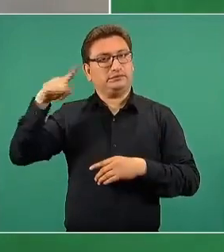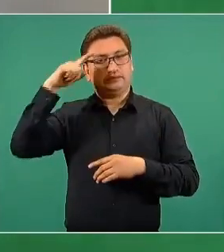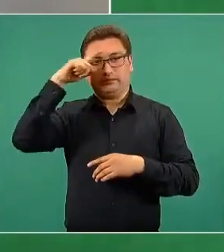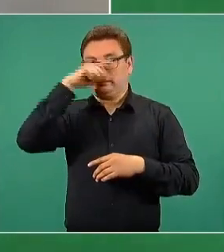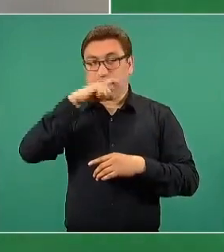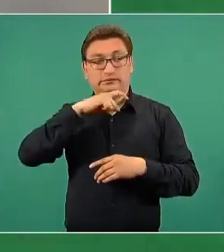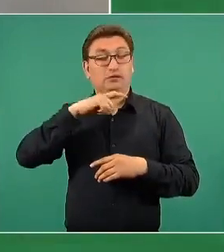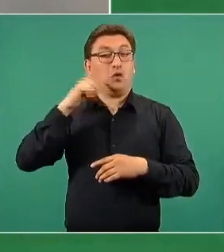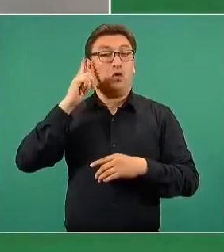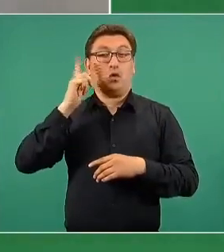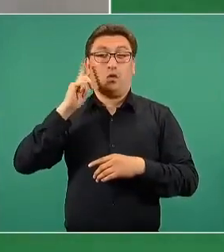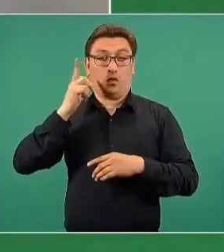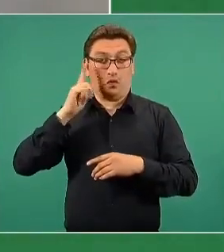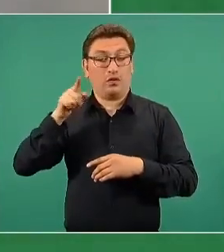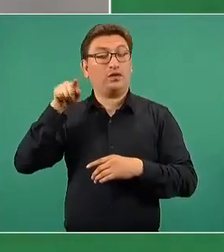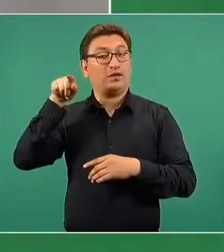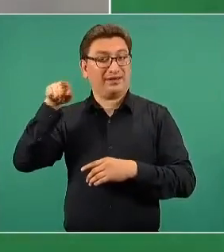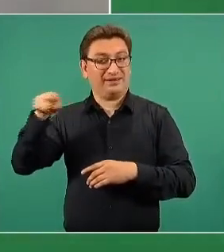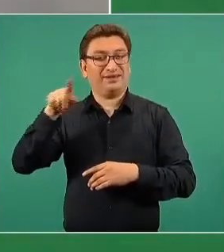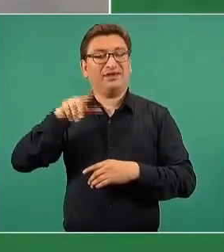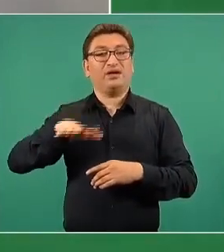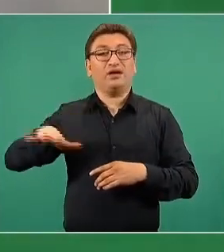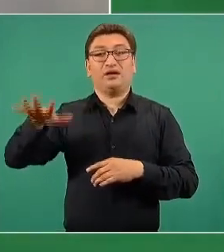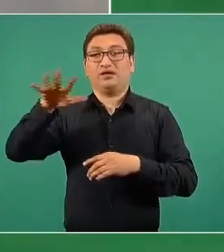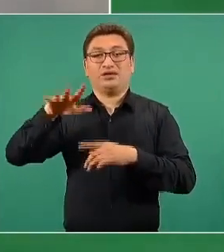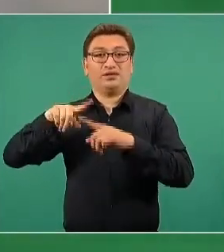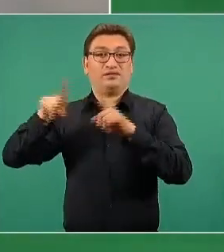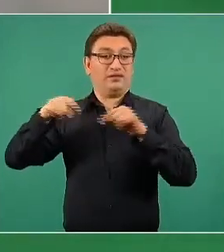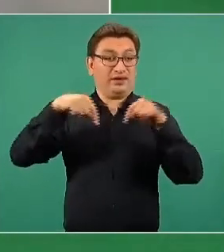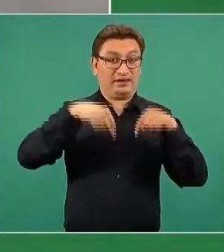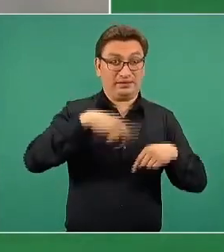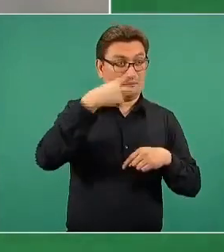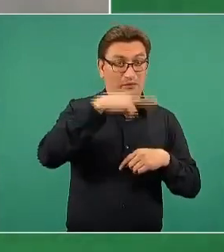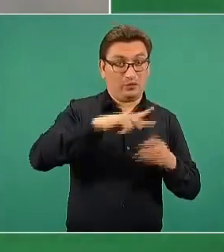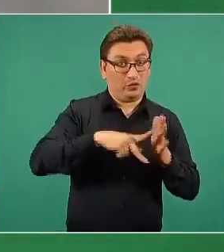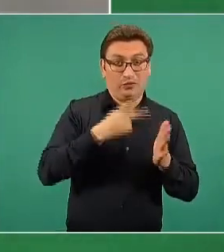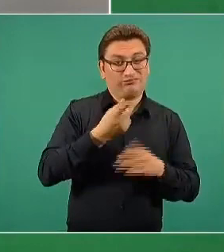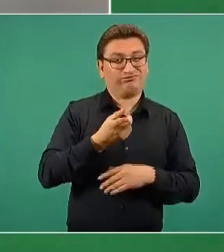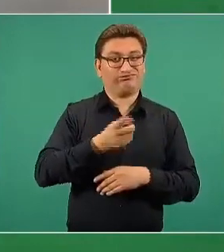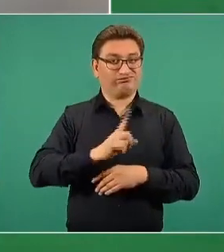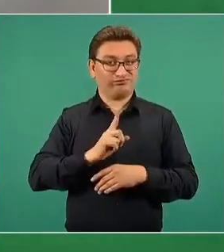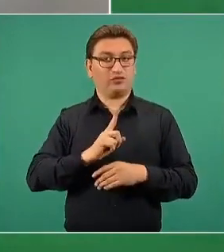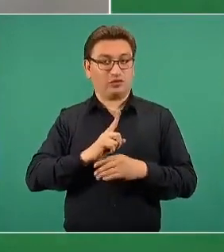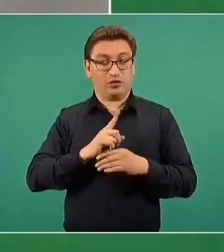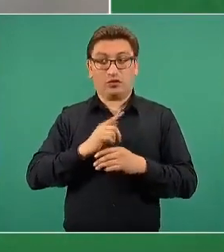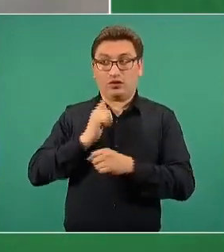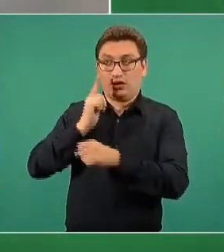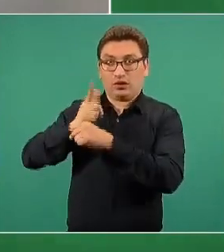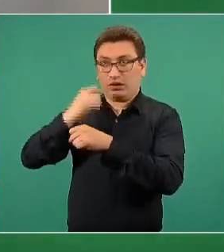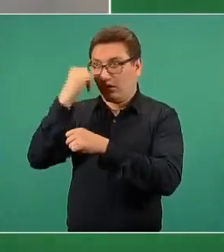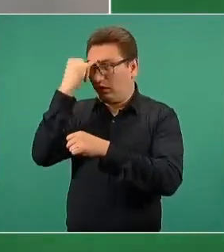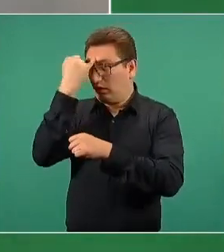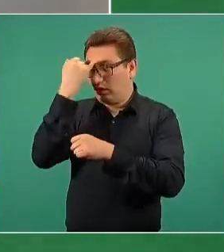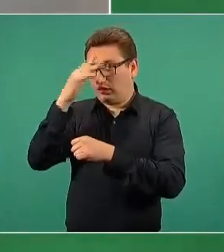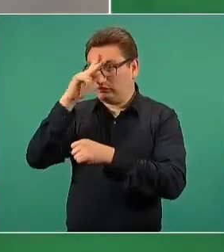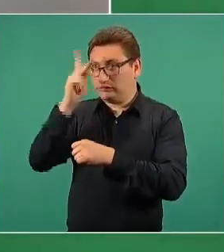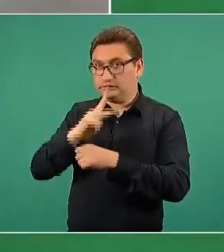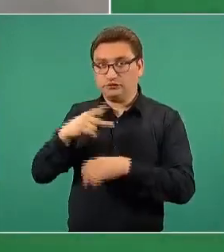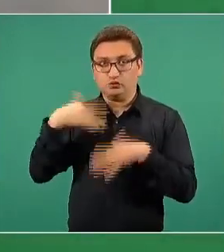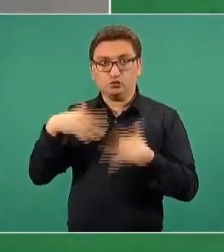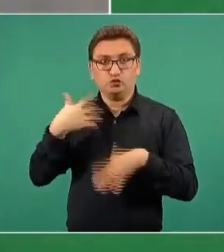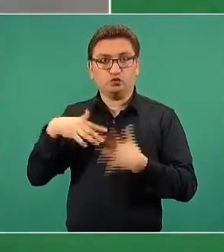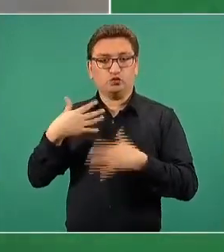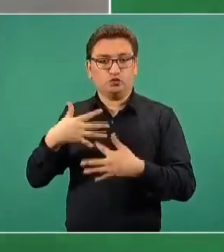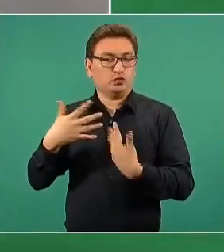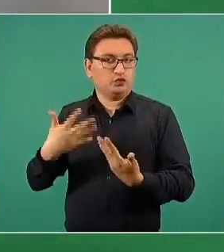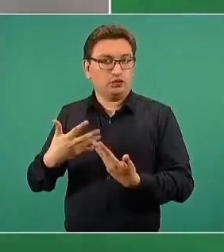le deseamos a nadie y que esperemos que en nuestro país no se vuelva a repetir, ni se vea lo que se está observando en la India como no se